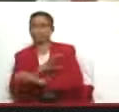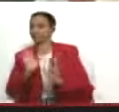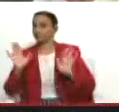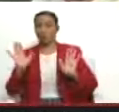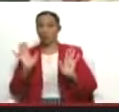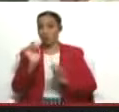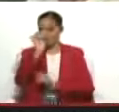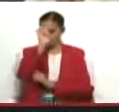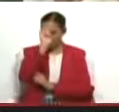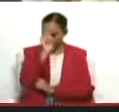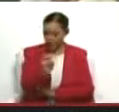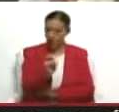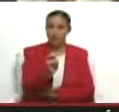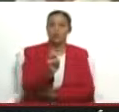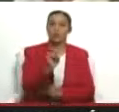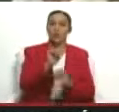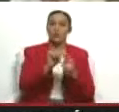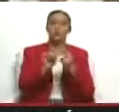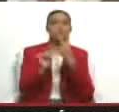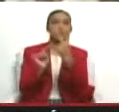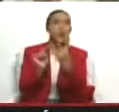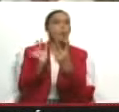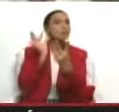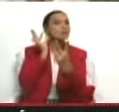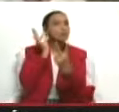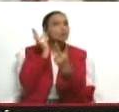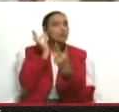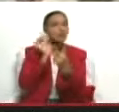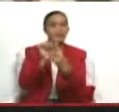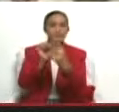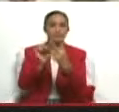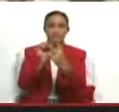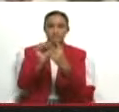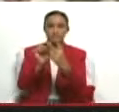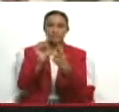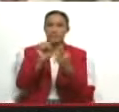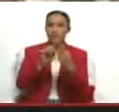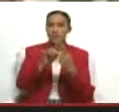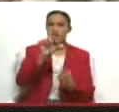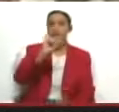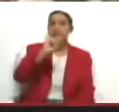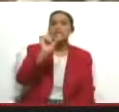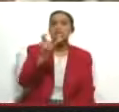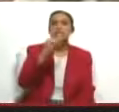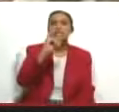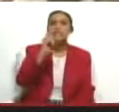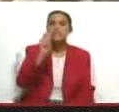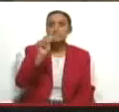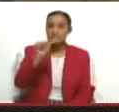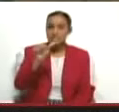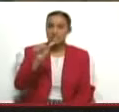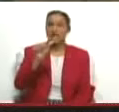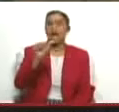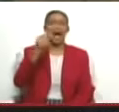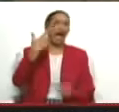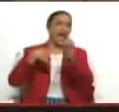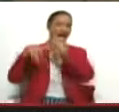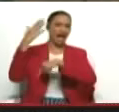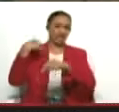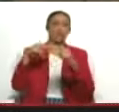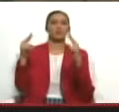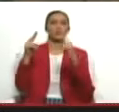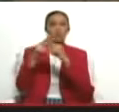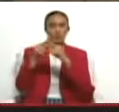dos mujeres como eh Ligia Bolívar a la que a quien conocí en la época de proa